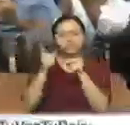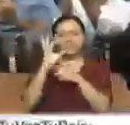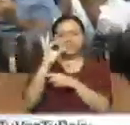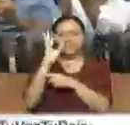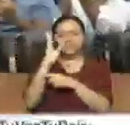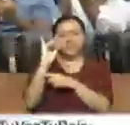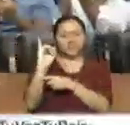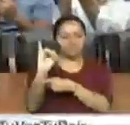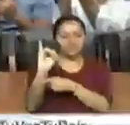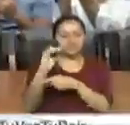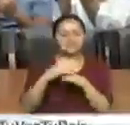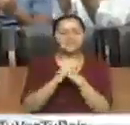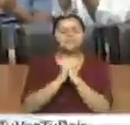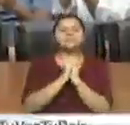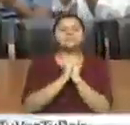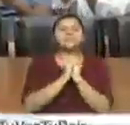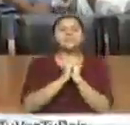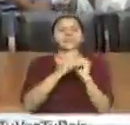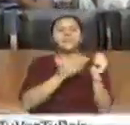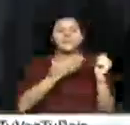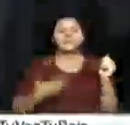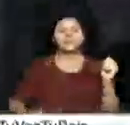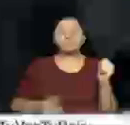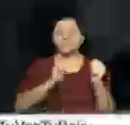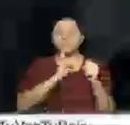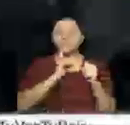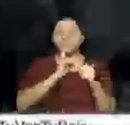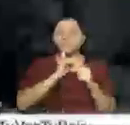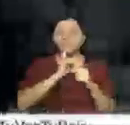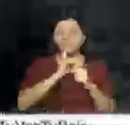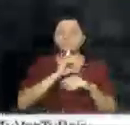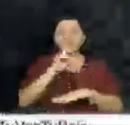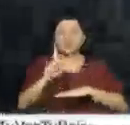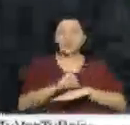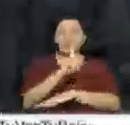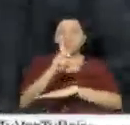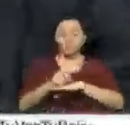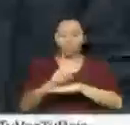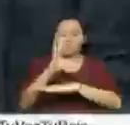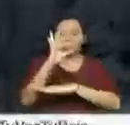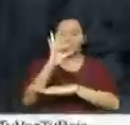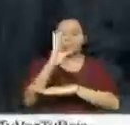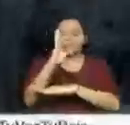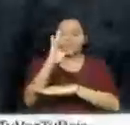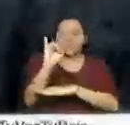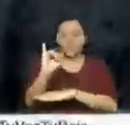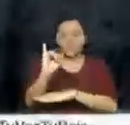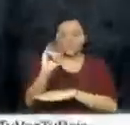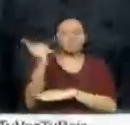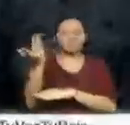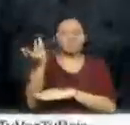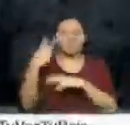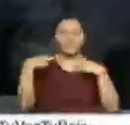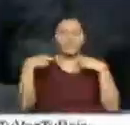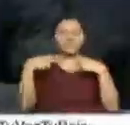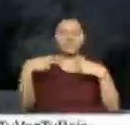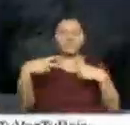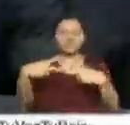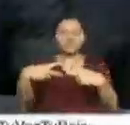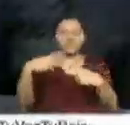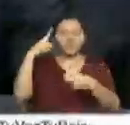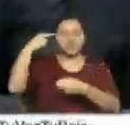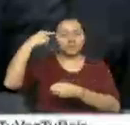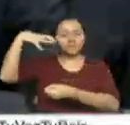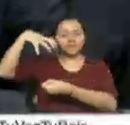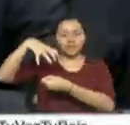El presidente estadounidense Donald Trump despidió el martes al director del FBI, James Comey, quien estaba al frente de una investigación sobre los